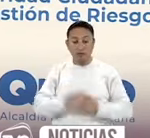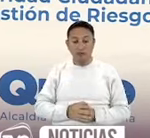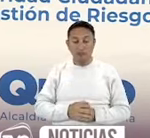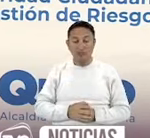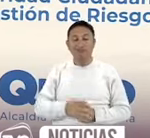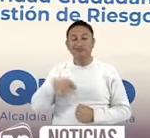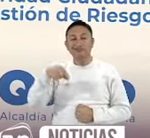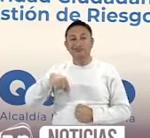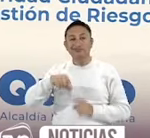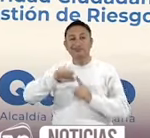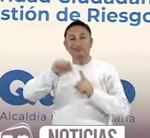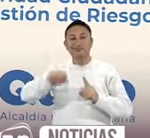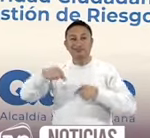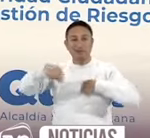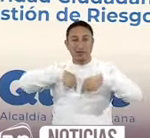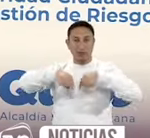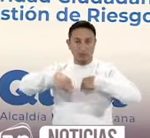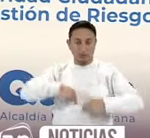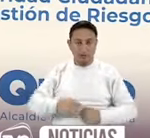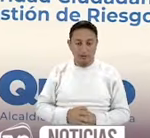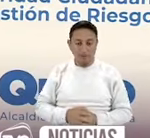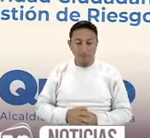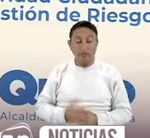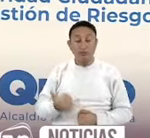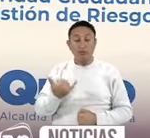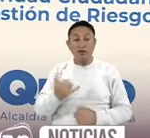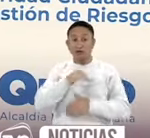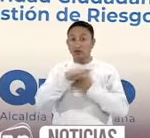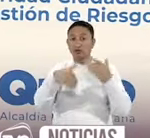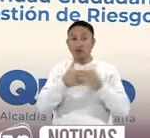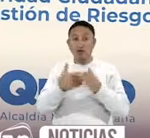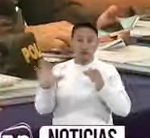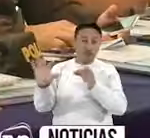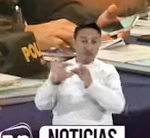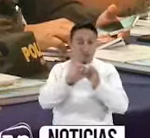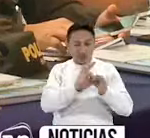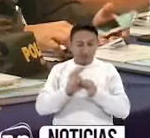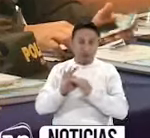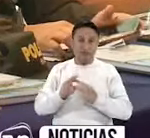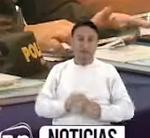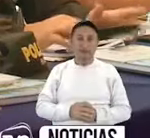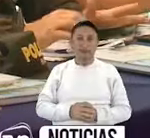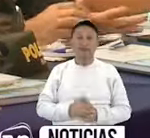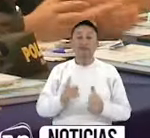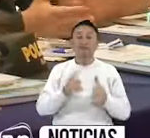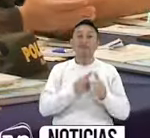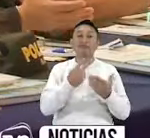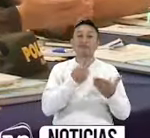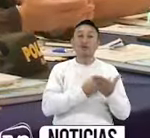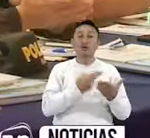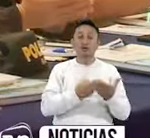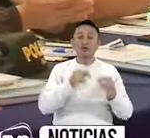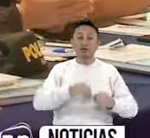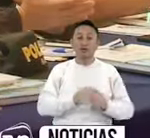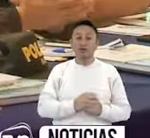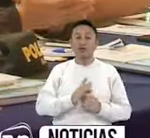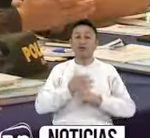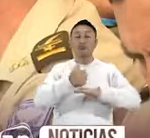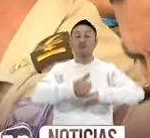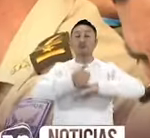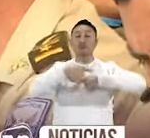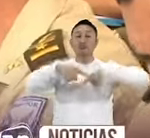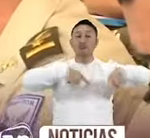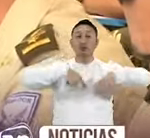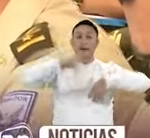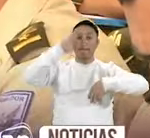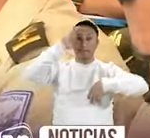metropolitano de transporte, que es lo que buscamos generar esta integración. En esta primera reunión estuvieron presentes los jefes de los distritos de policía de Quito